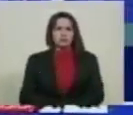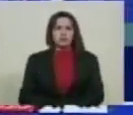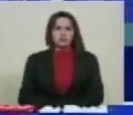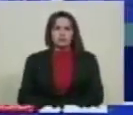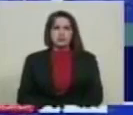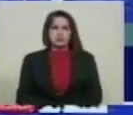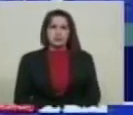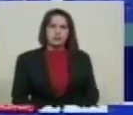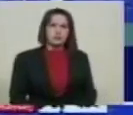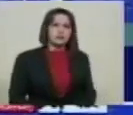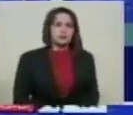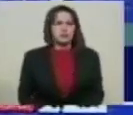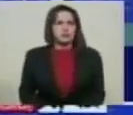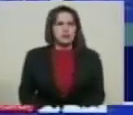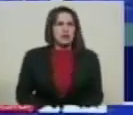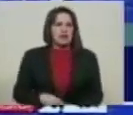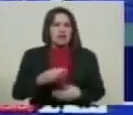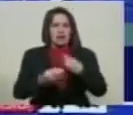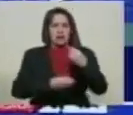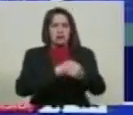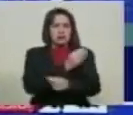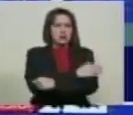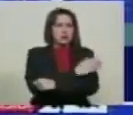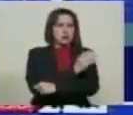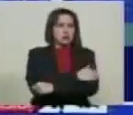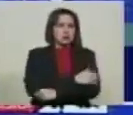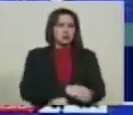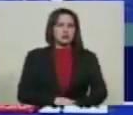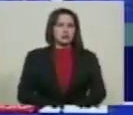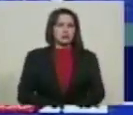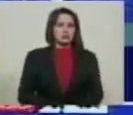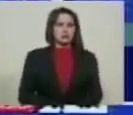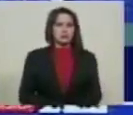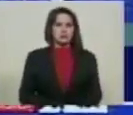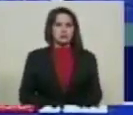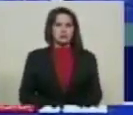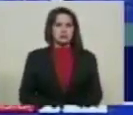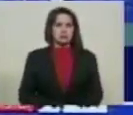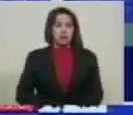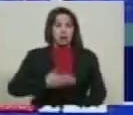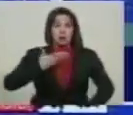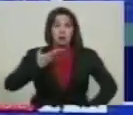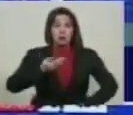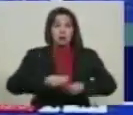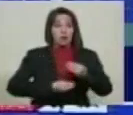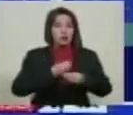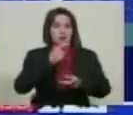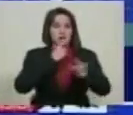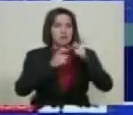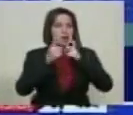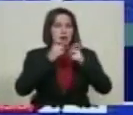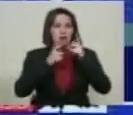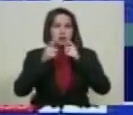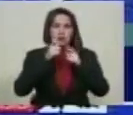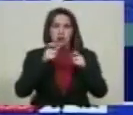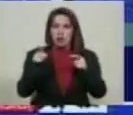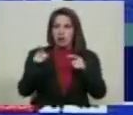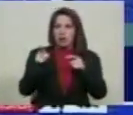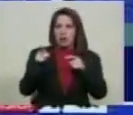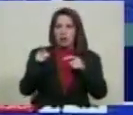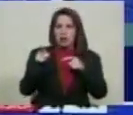de una oposición, de una derecha. Y pudiéramos hacer la misma pregunta ante el